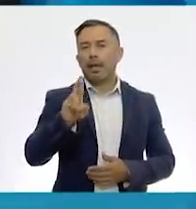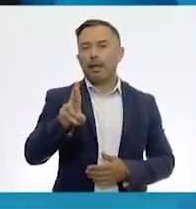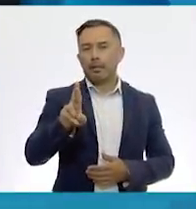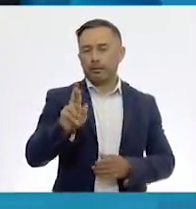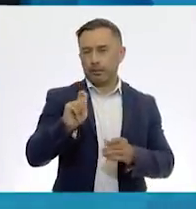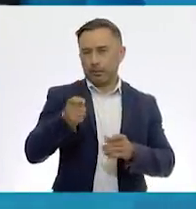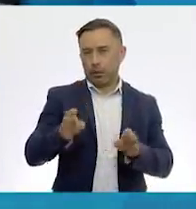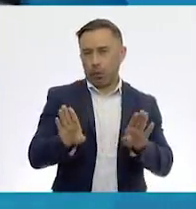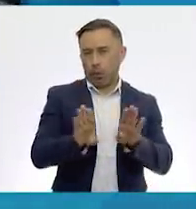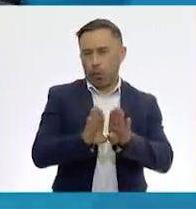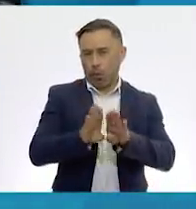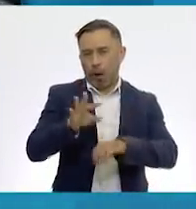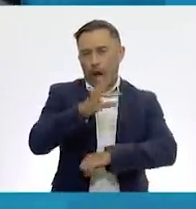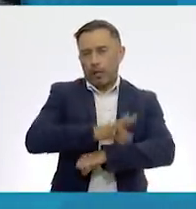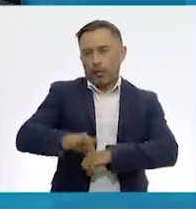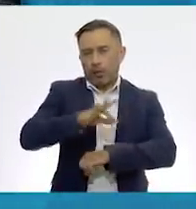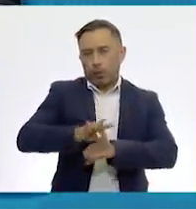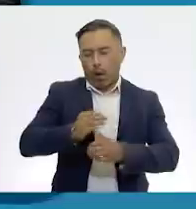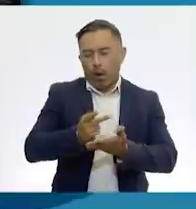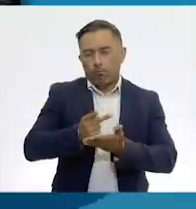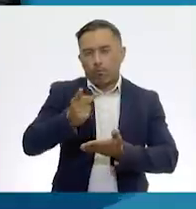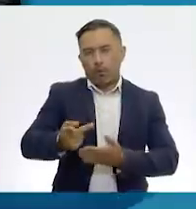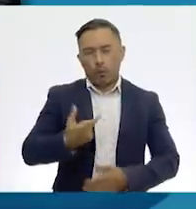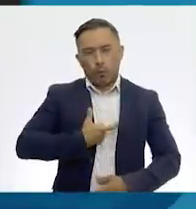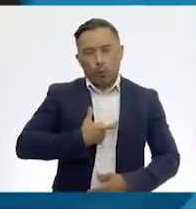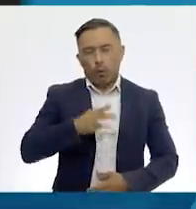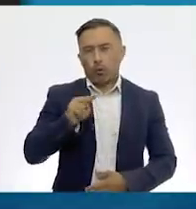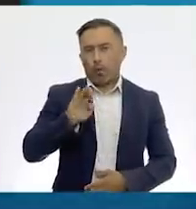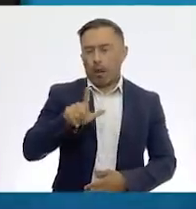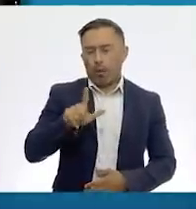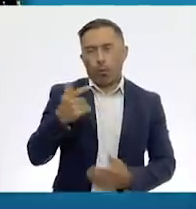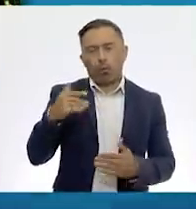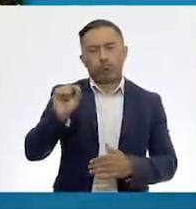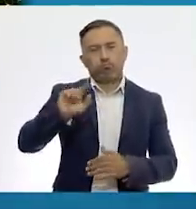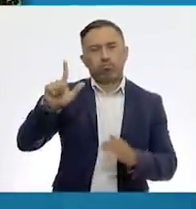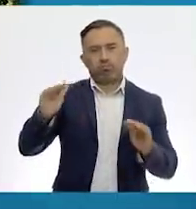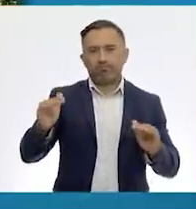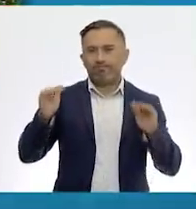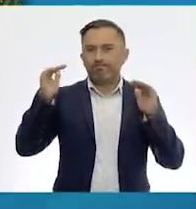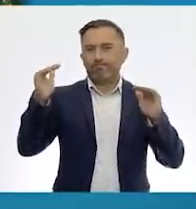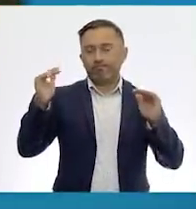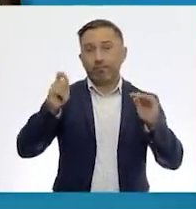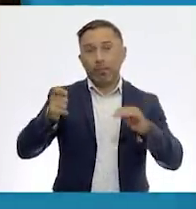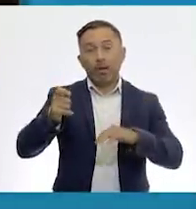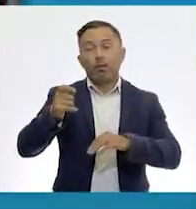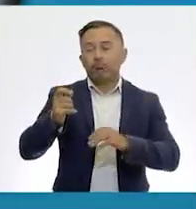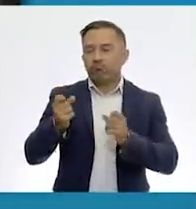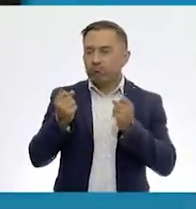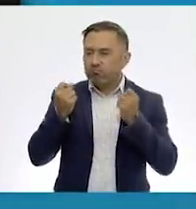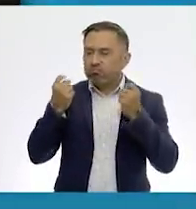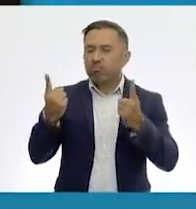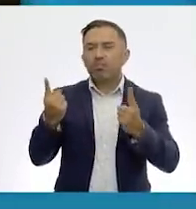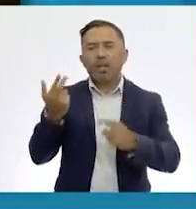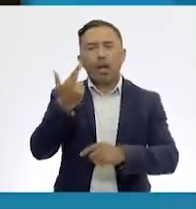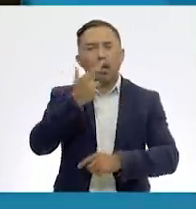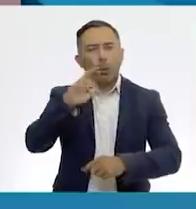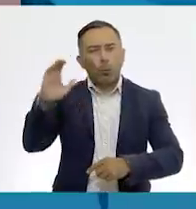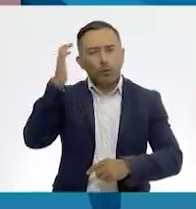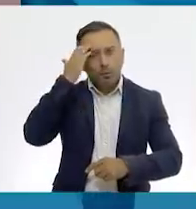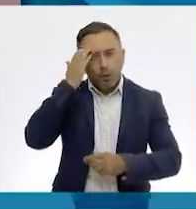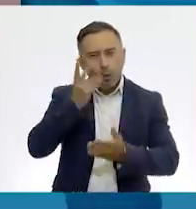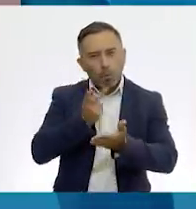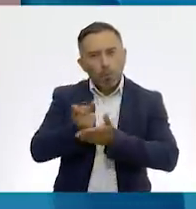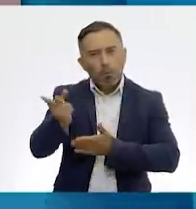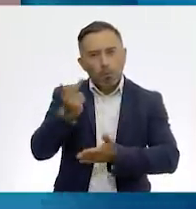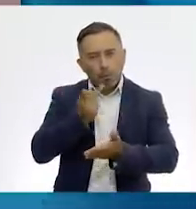Arquitectura. En su discurso de aceptación, destaca la forma como concibió este reconocimiento y la generosidad de